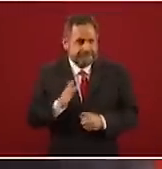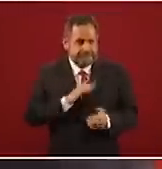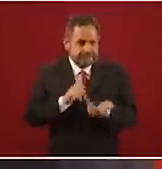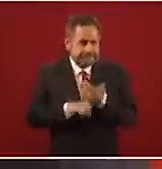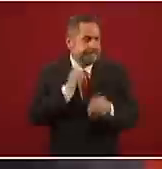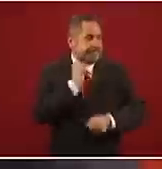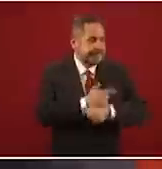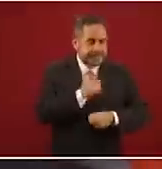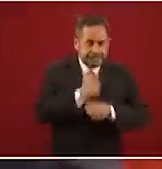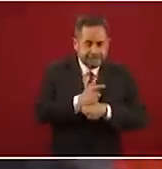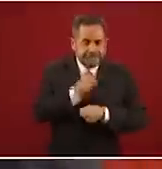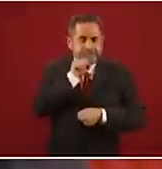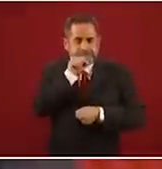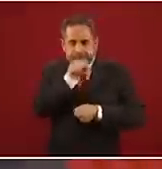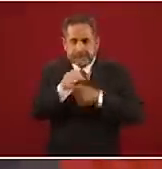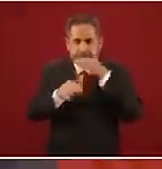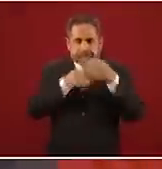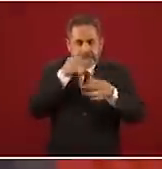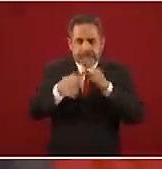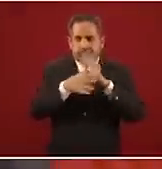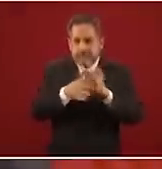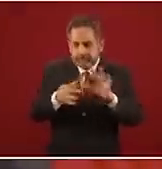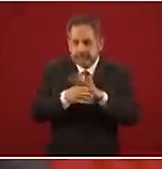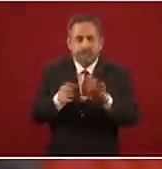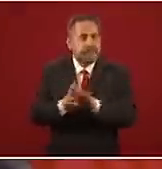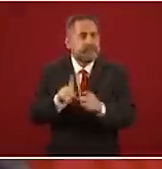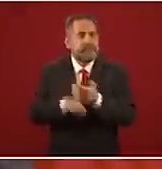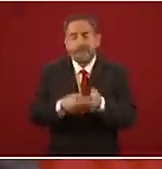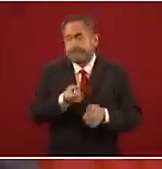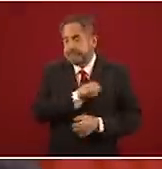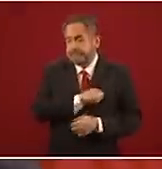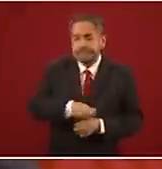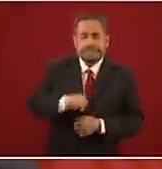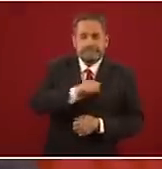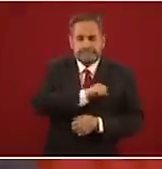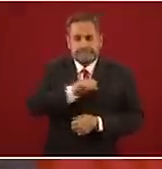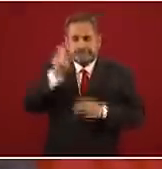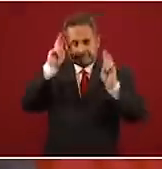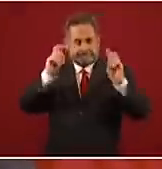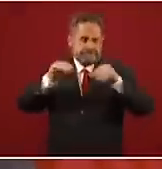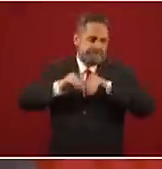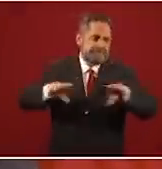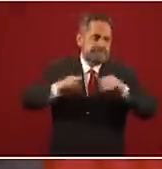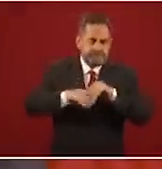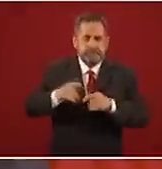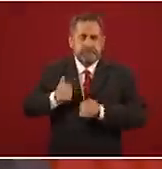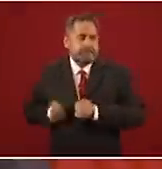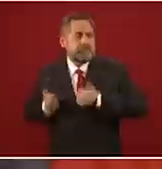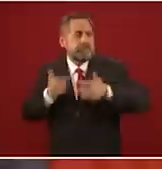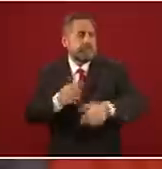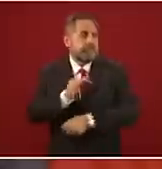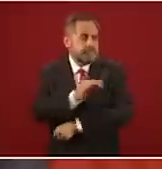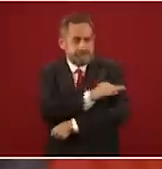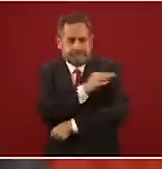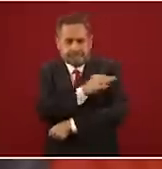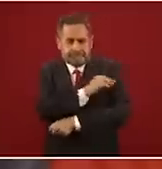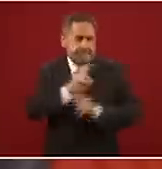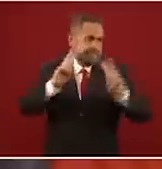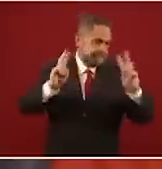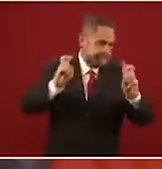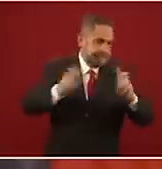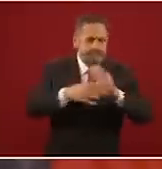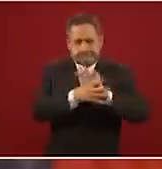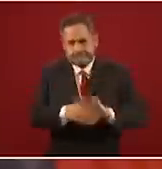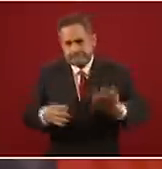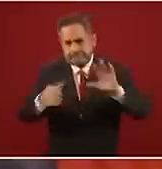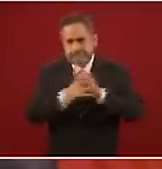y promover temas relacionados con la salud. Básicamente llevamos paquetes de vacunación, temas que tienen que ver con estudios